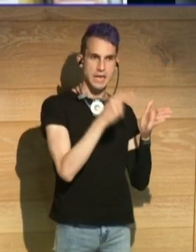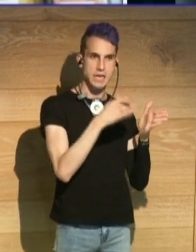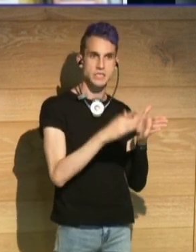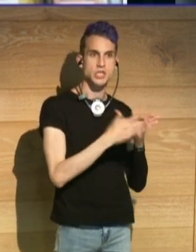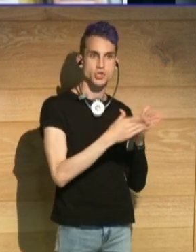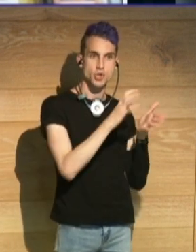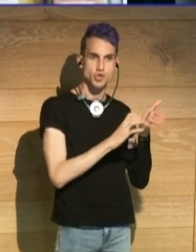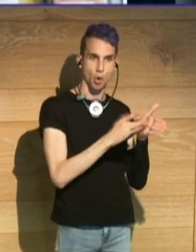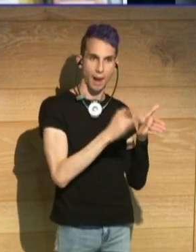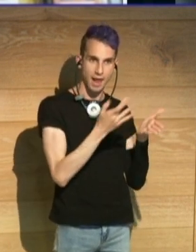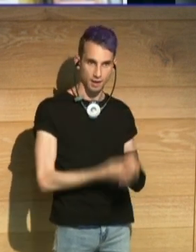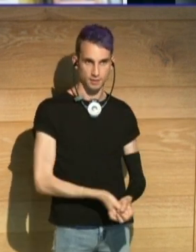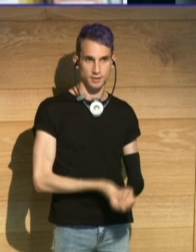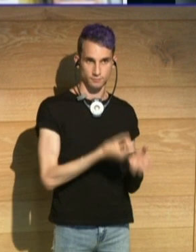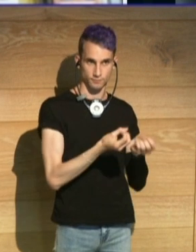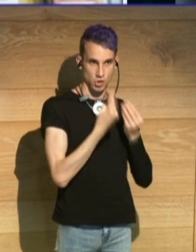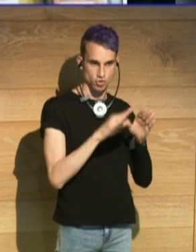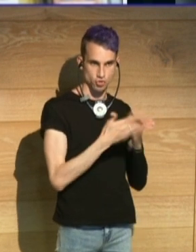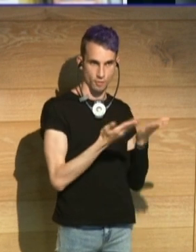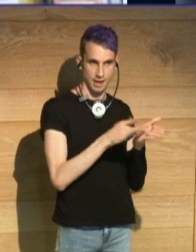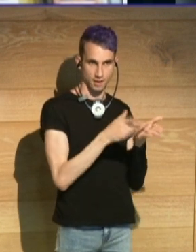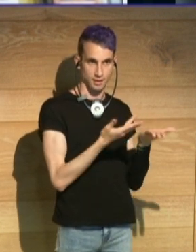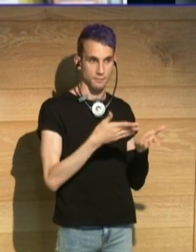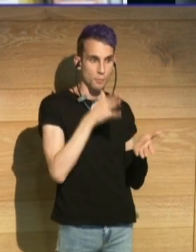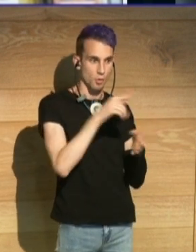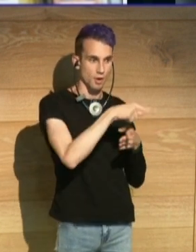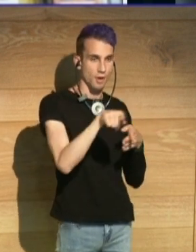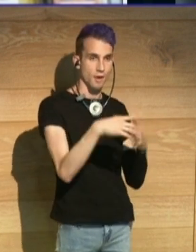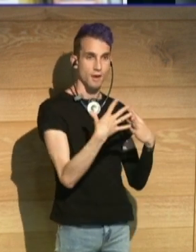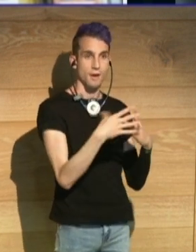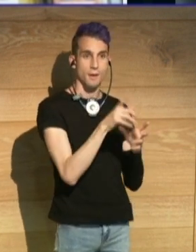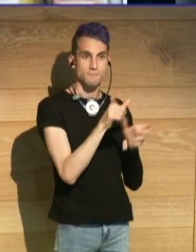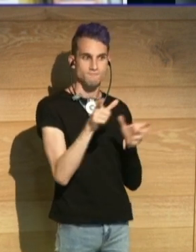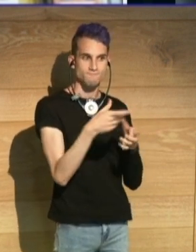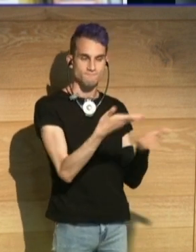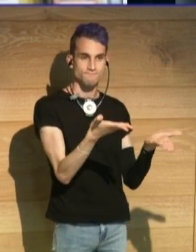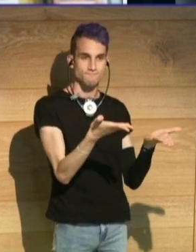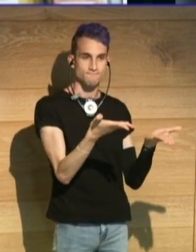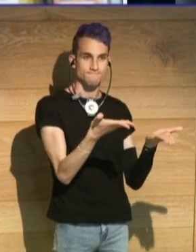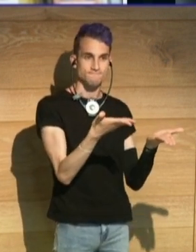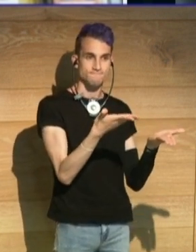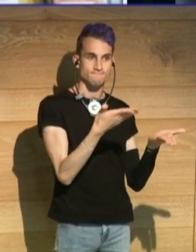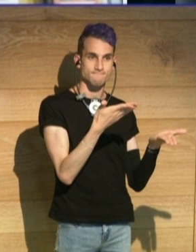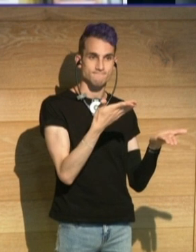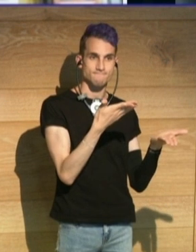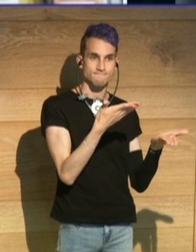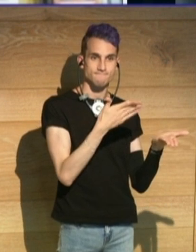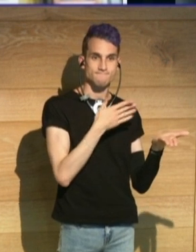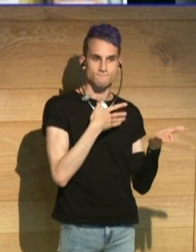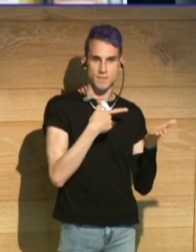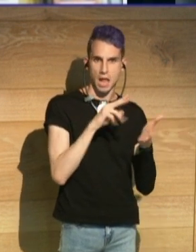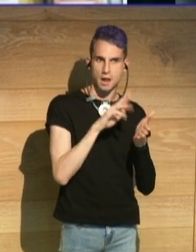una novela ante el público, porque temíamos que se hubiera percibido como